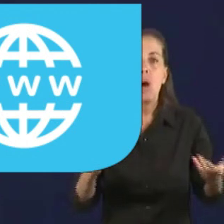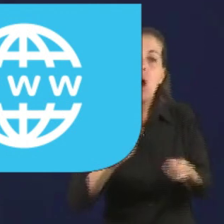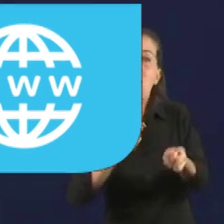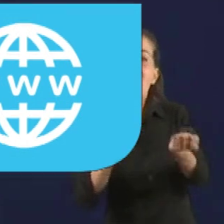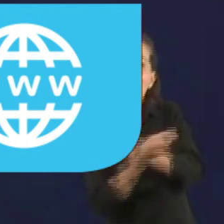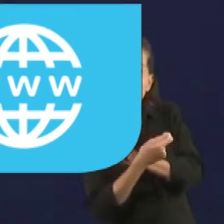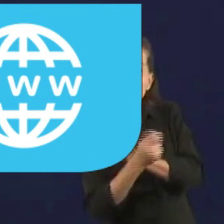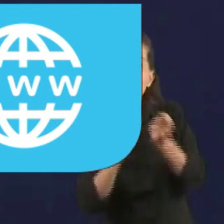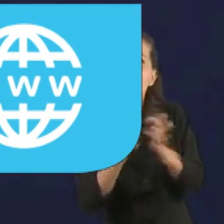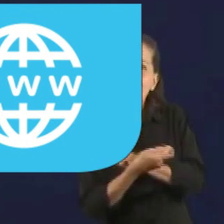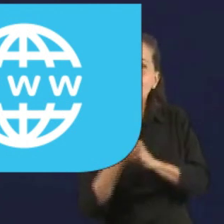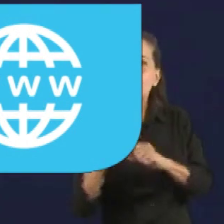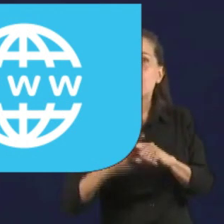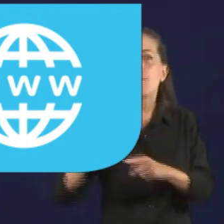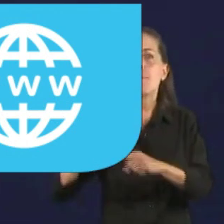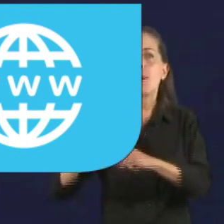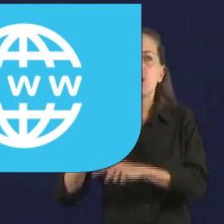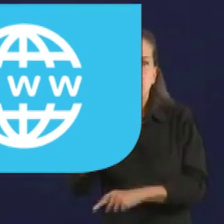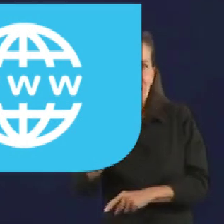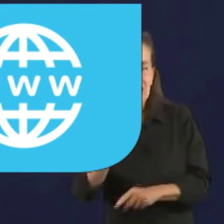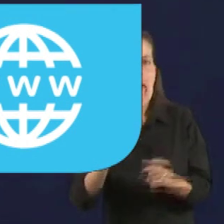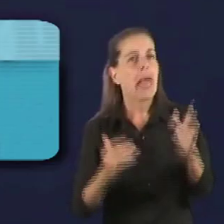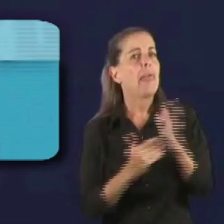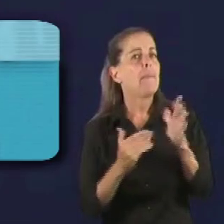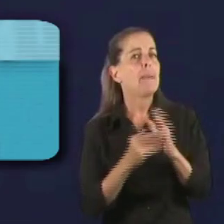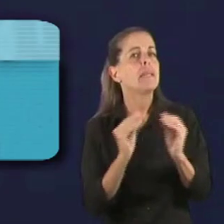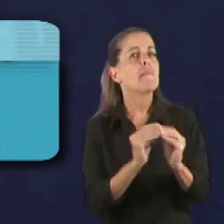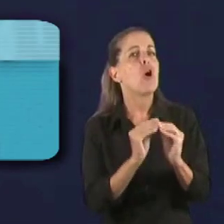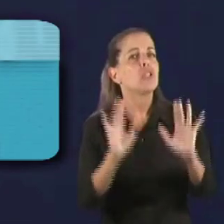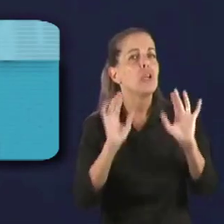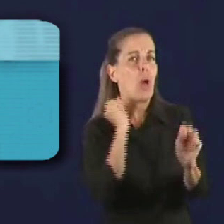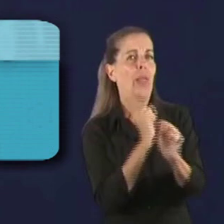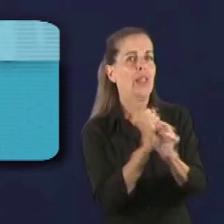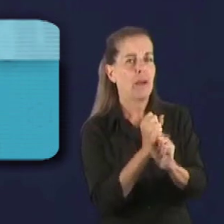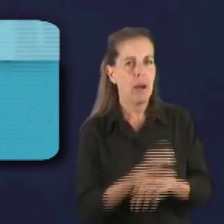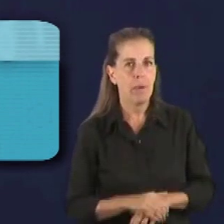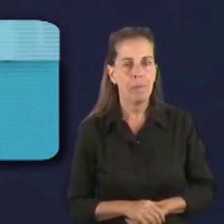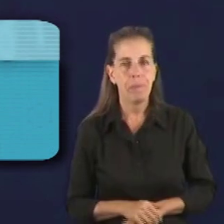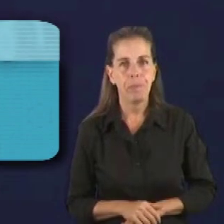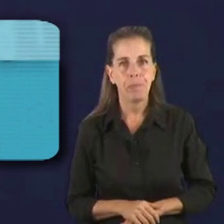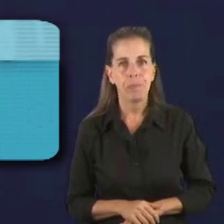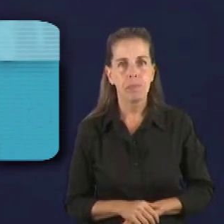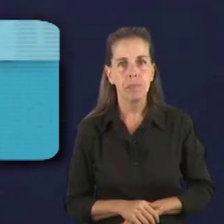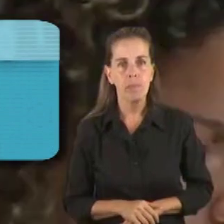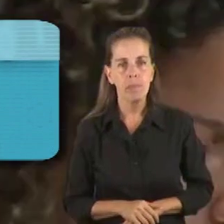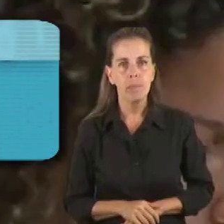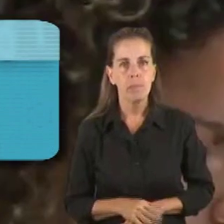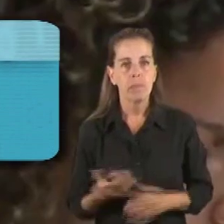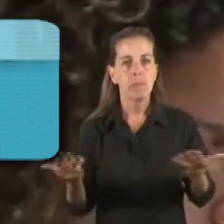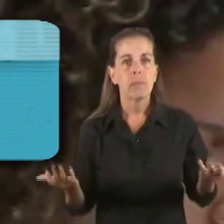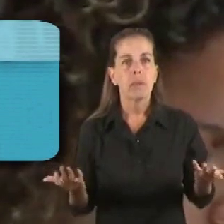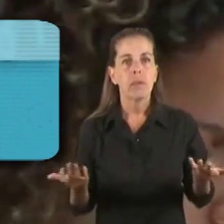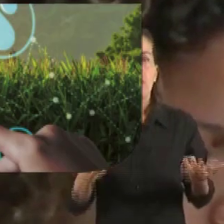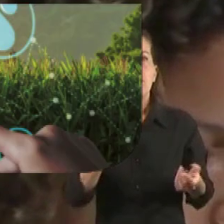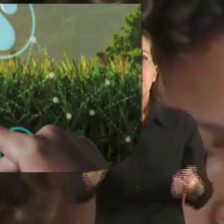a ser por cuestiones políticas, sino que van a ser por cuestiones estrictamente de gestión. ¿No se va a insertar en el gobierno? ¿No necesita